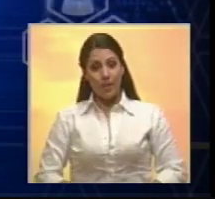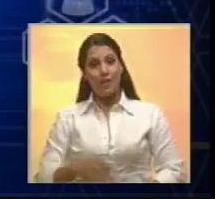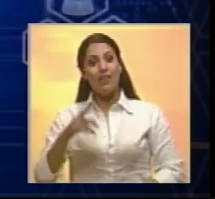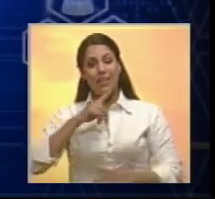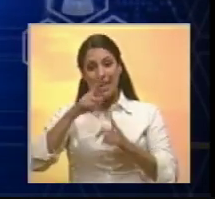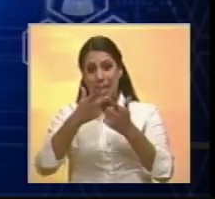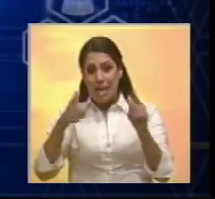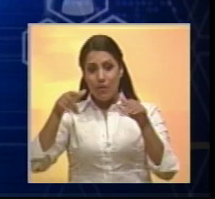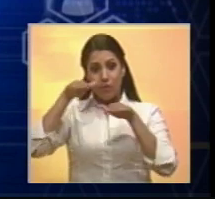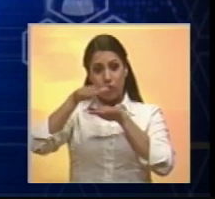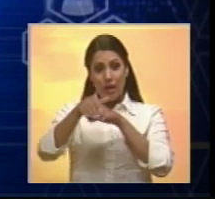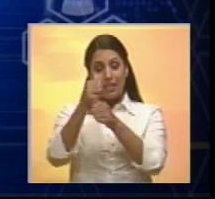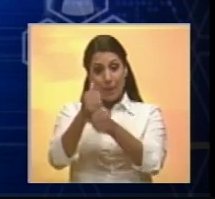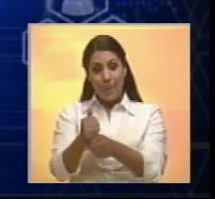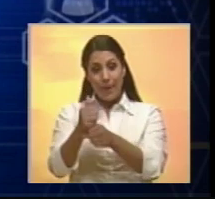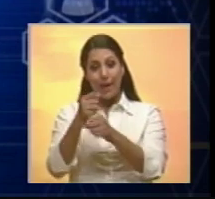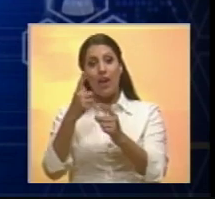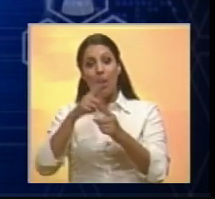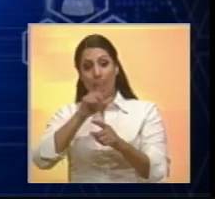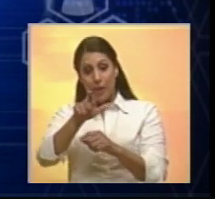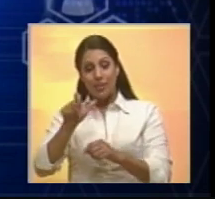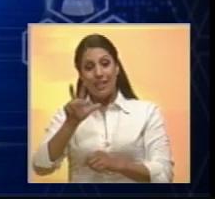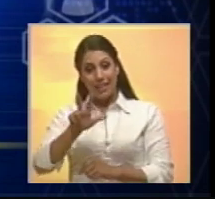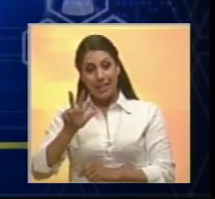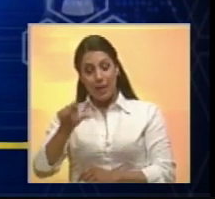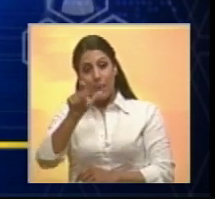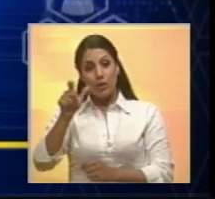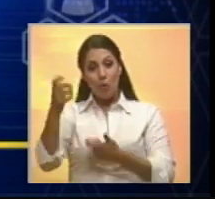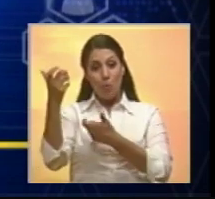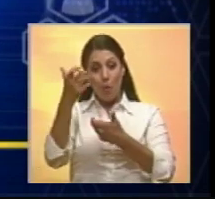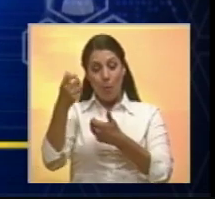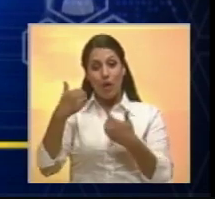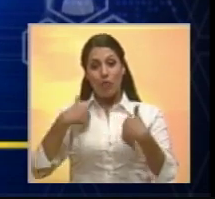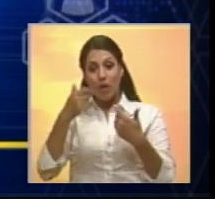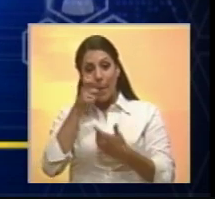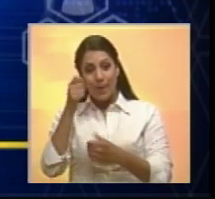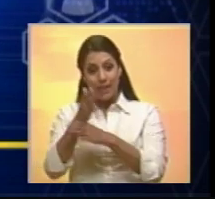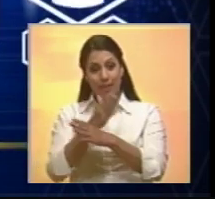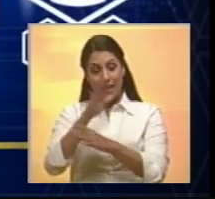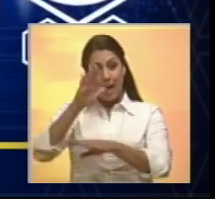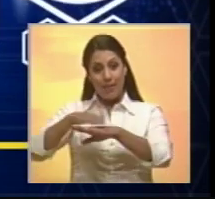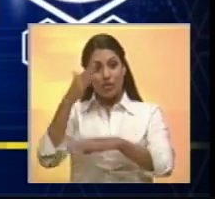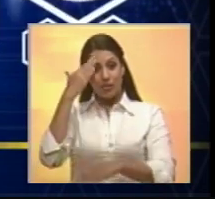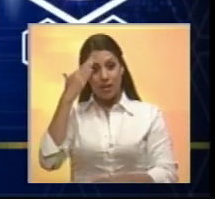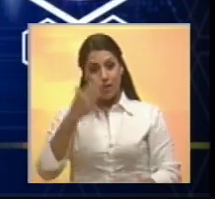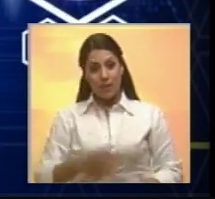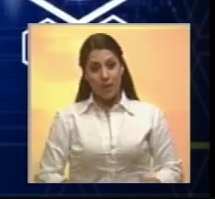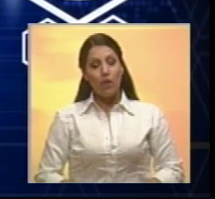Está libre recuperable lluvia sobre las costas de la mamá de 933 bomberos alertados.